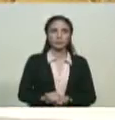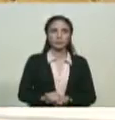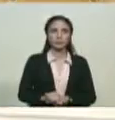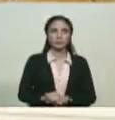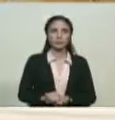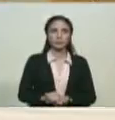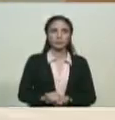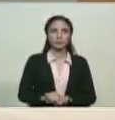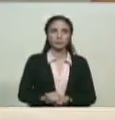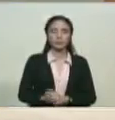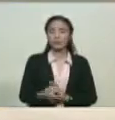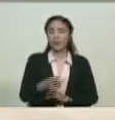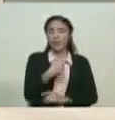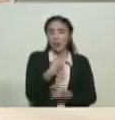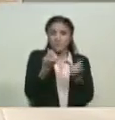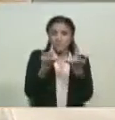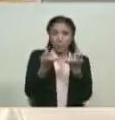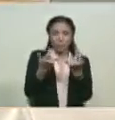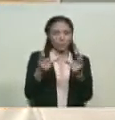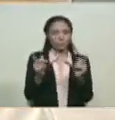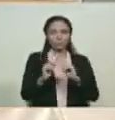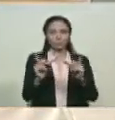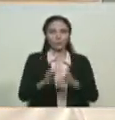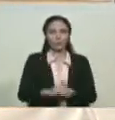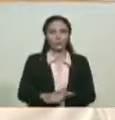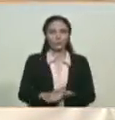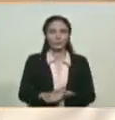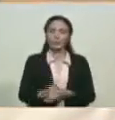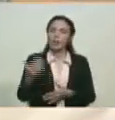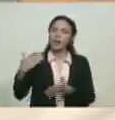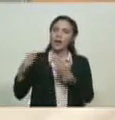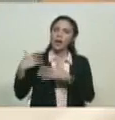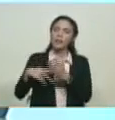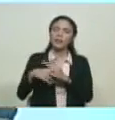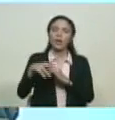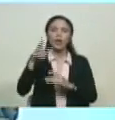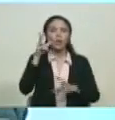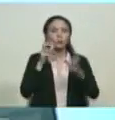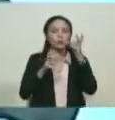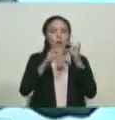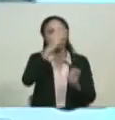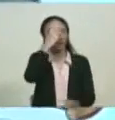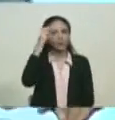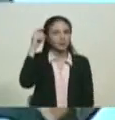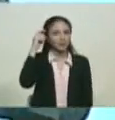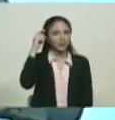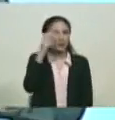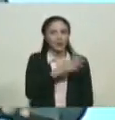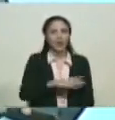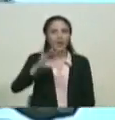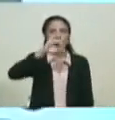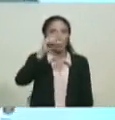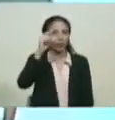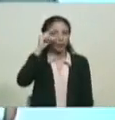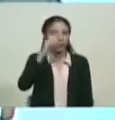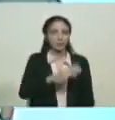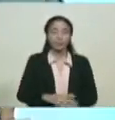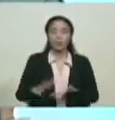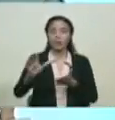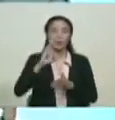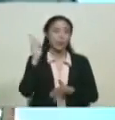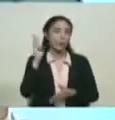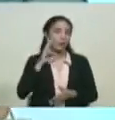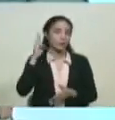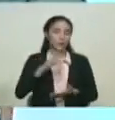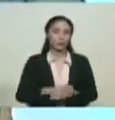no es poca cosa estaba escuchando ahorita a nuestro canciller el compañero jorge arriaza desde washington